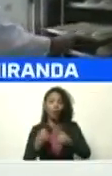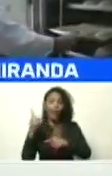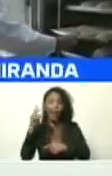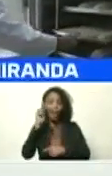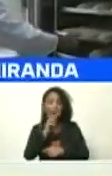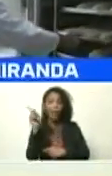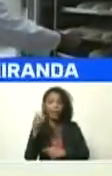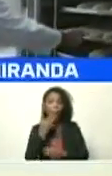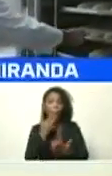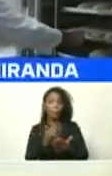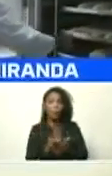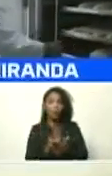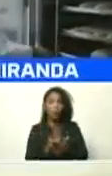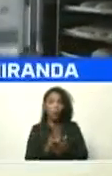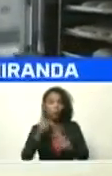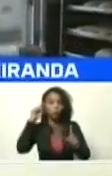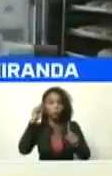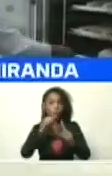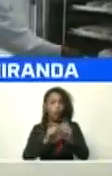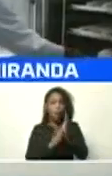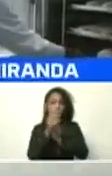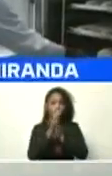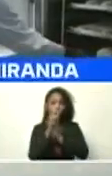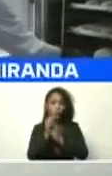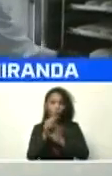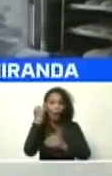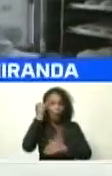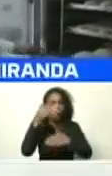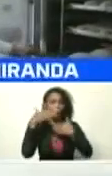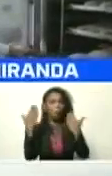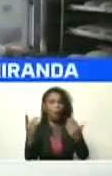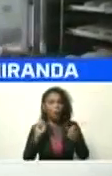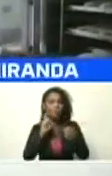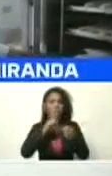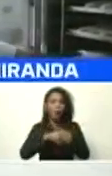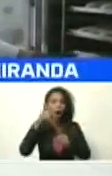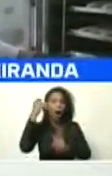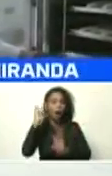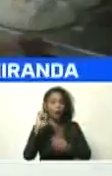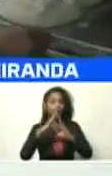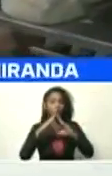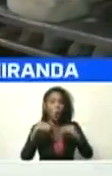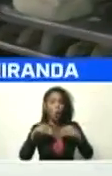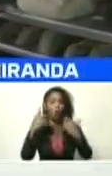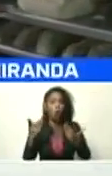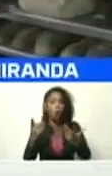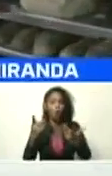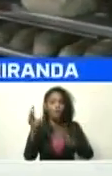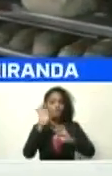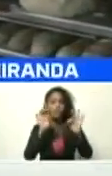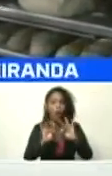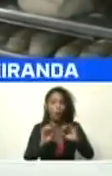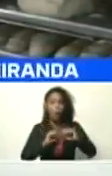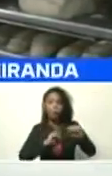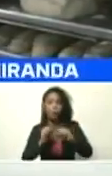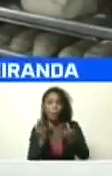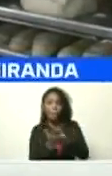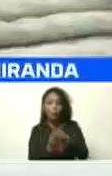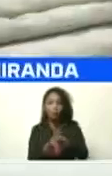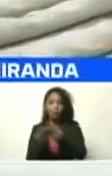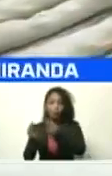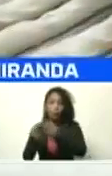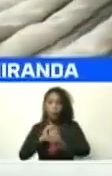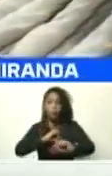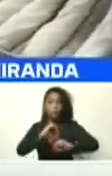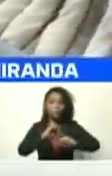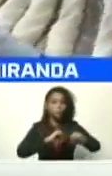con permisología hacia los emprendedores. La idea es que este registro contenga todos los trámites y eso evita que empiecen